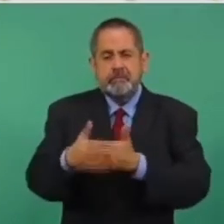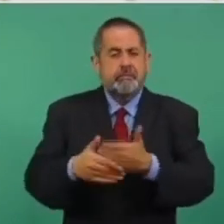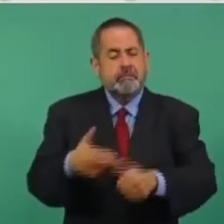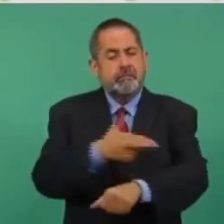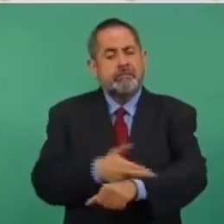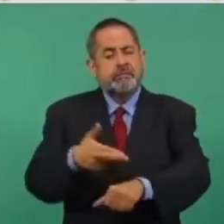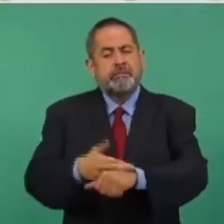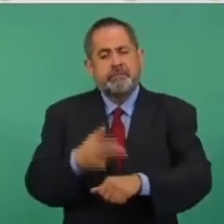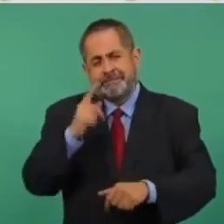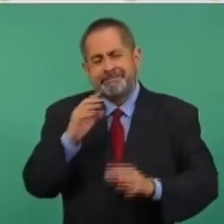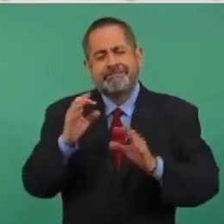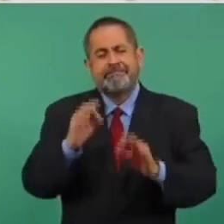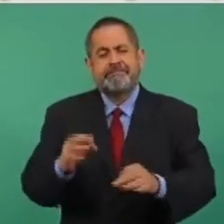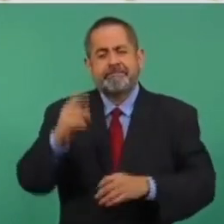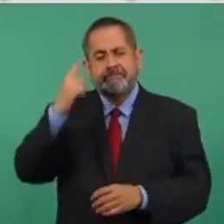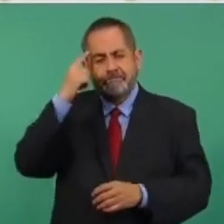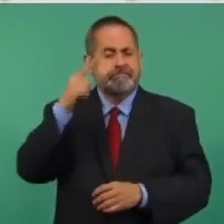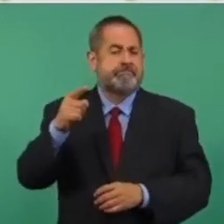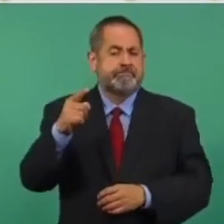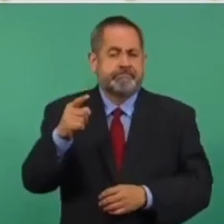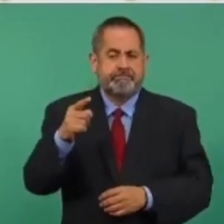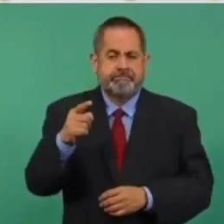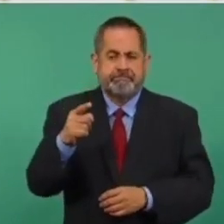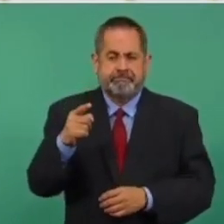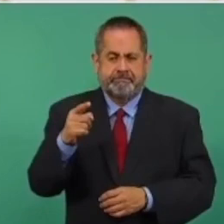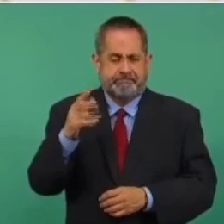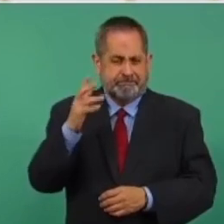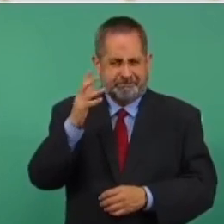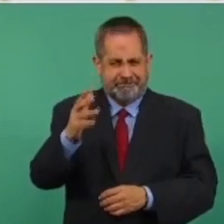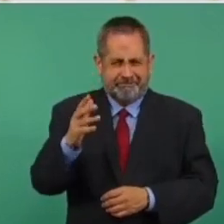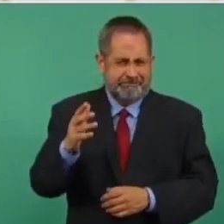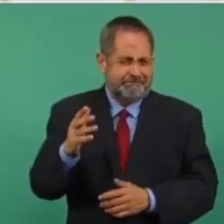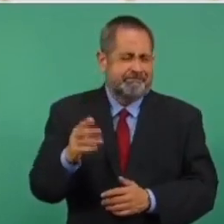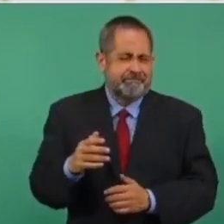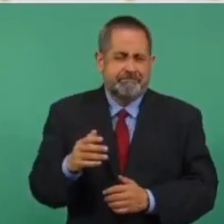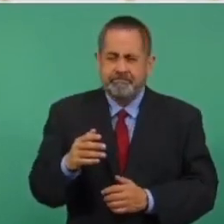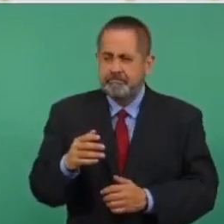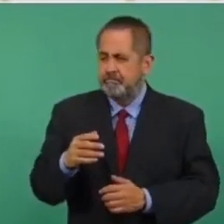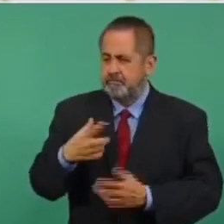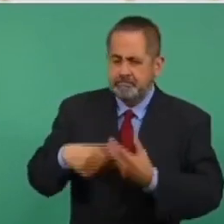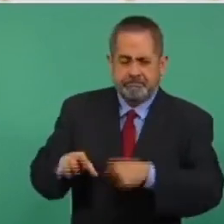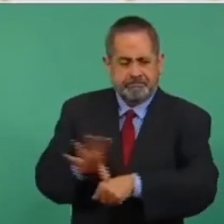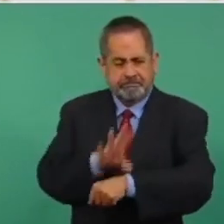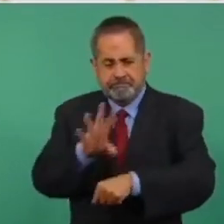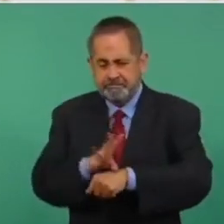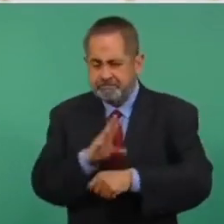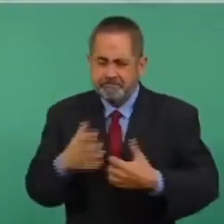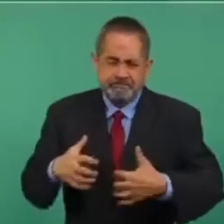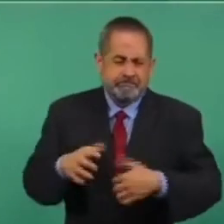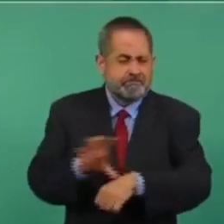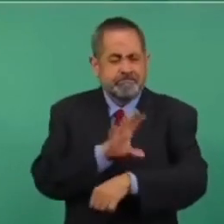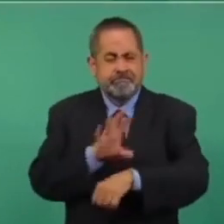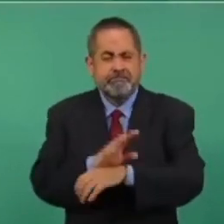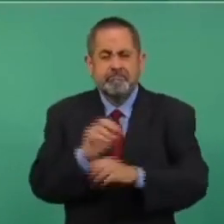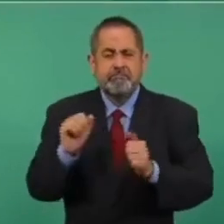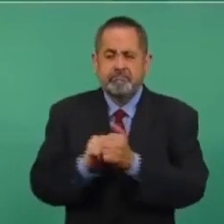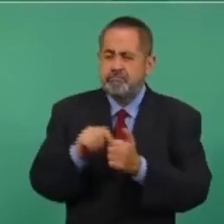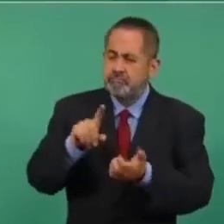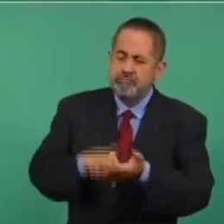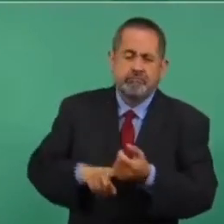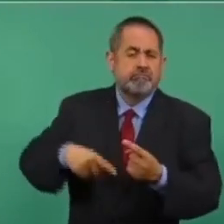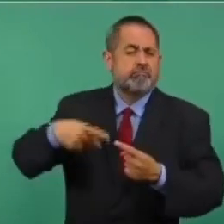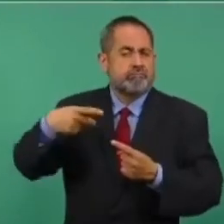energética para producir energía con bienes